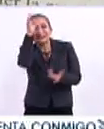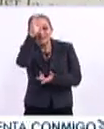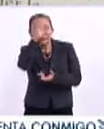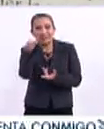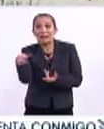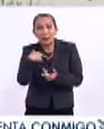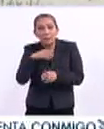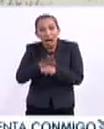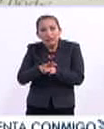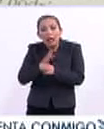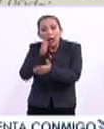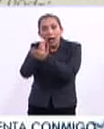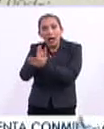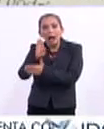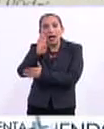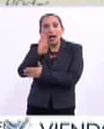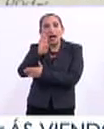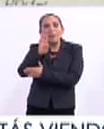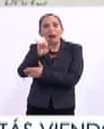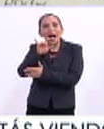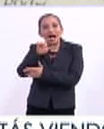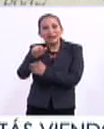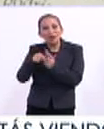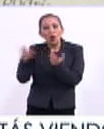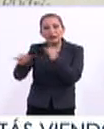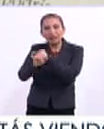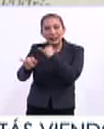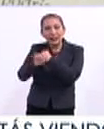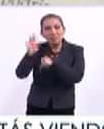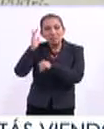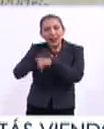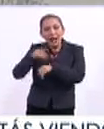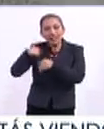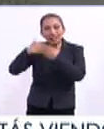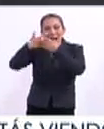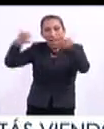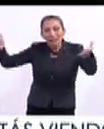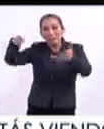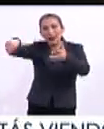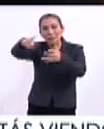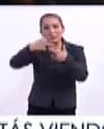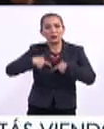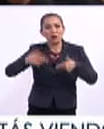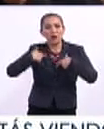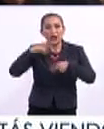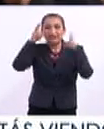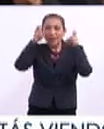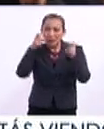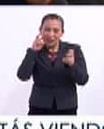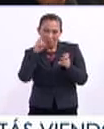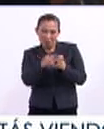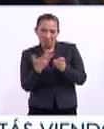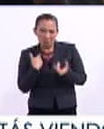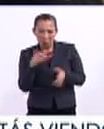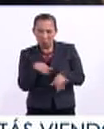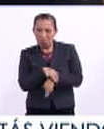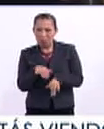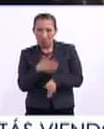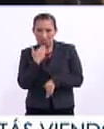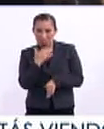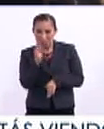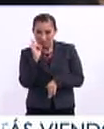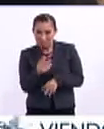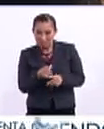bien me fui a medios como Vice o como plataformas mucho más amplias, que si bien a veces el contenido no es todo